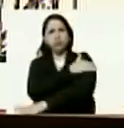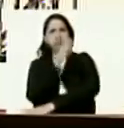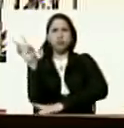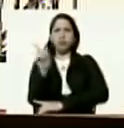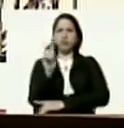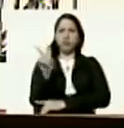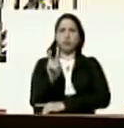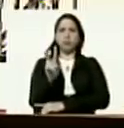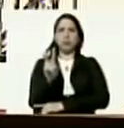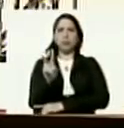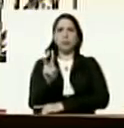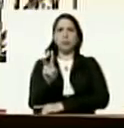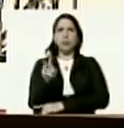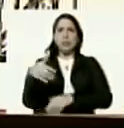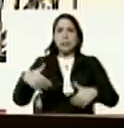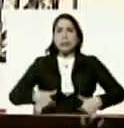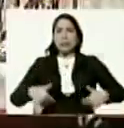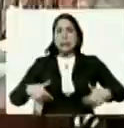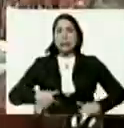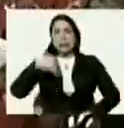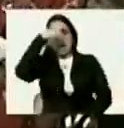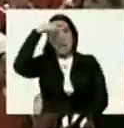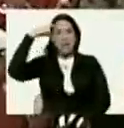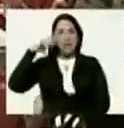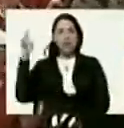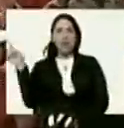del sacrificio de Venezuela.